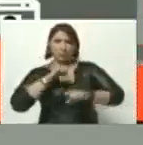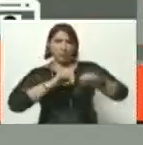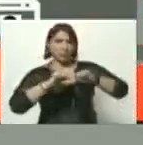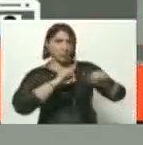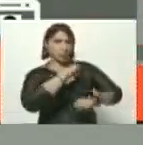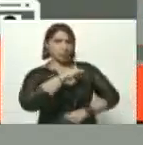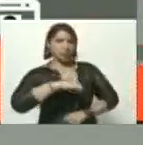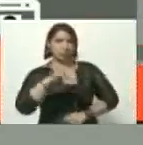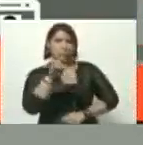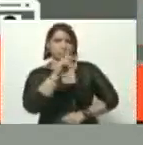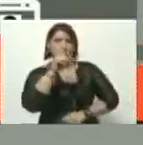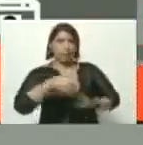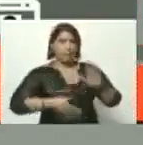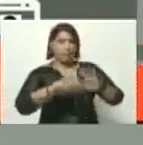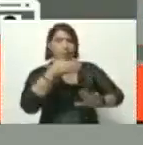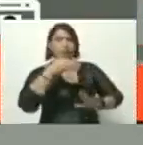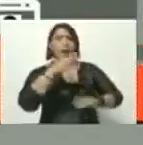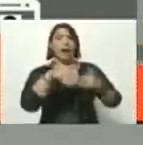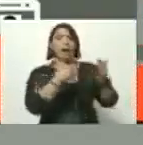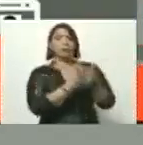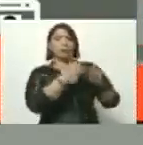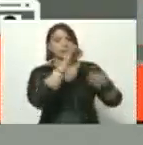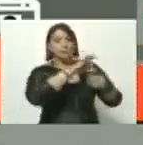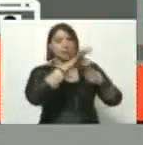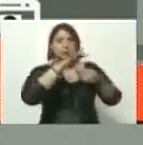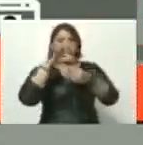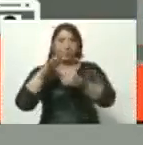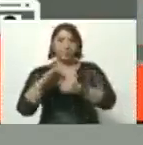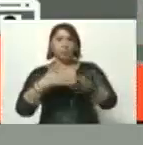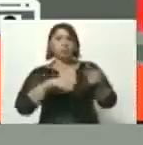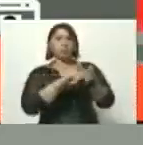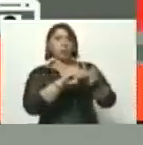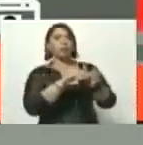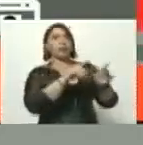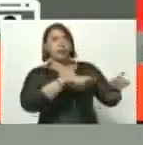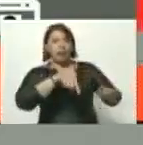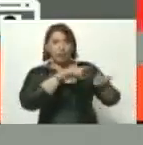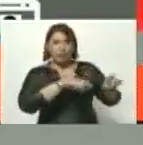Somos Venezuela se va a la siembra. Vuelta al campo,